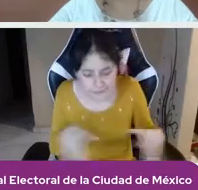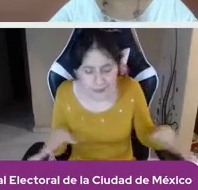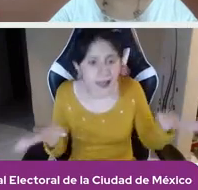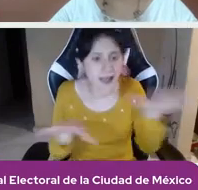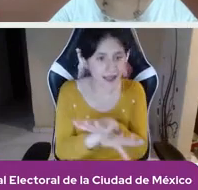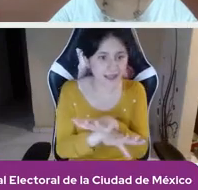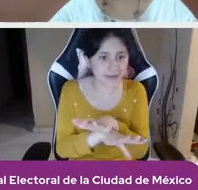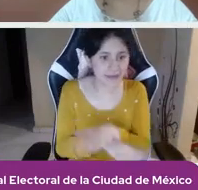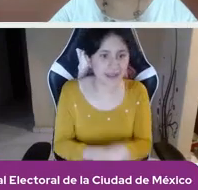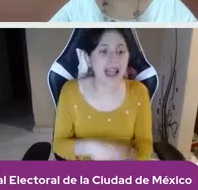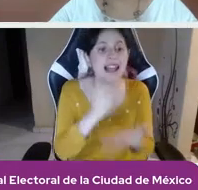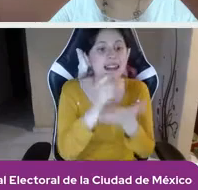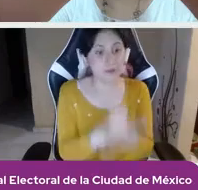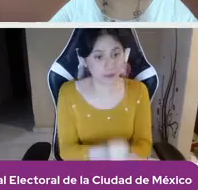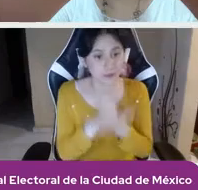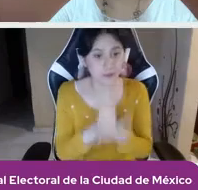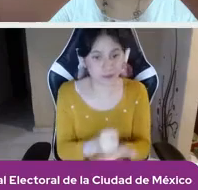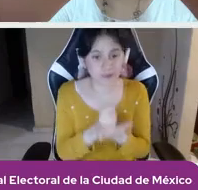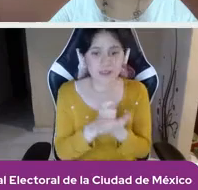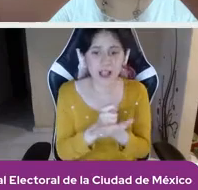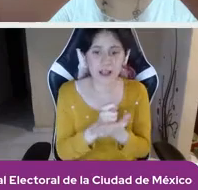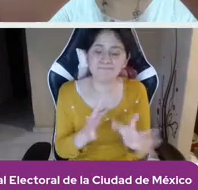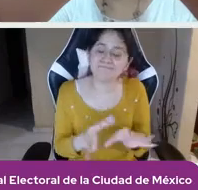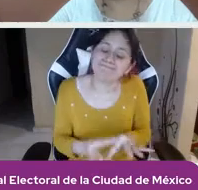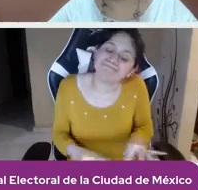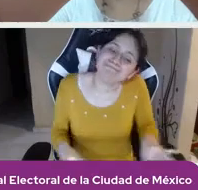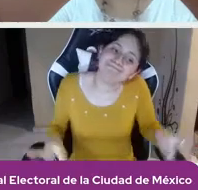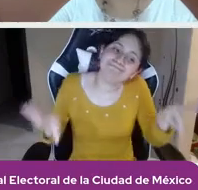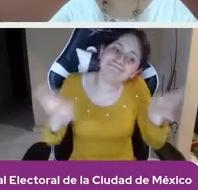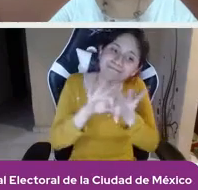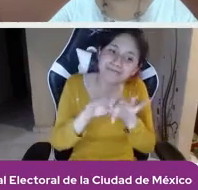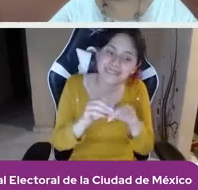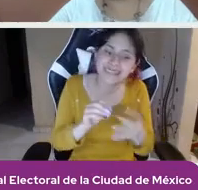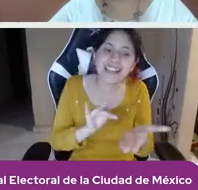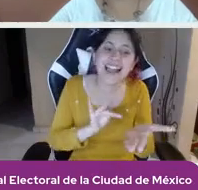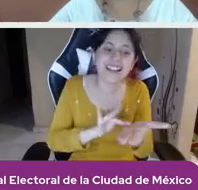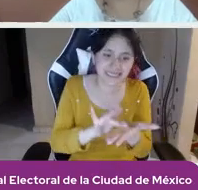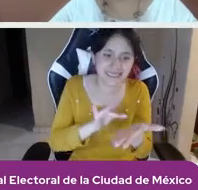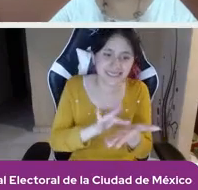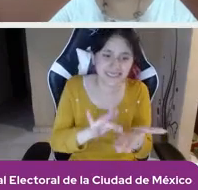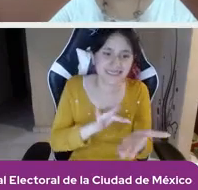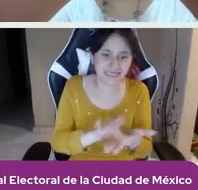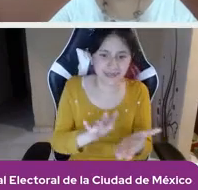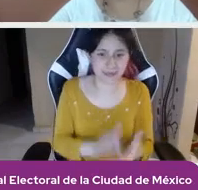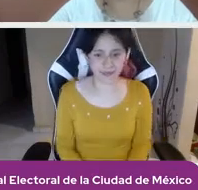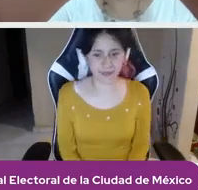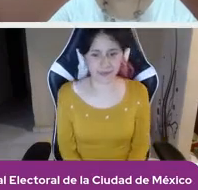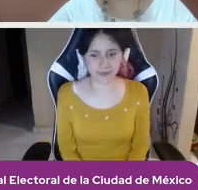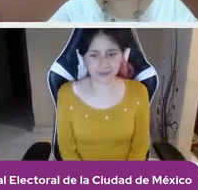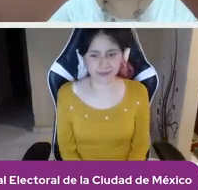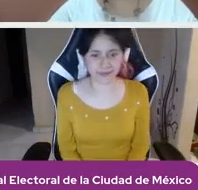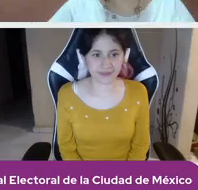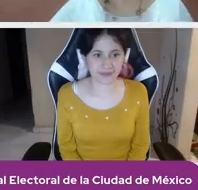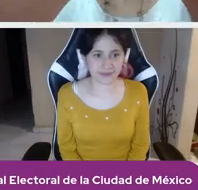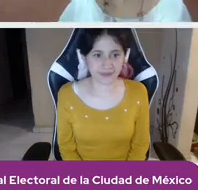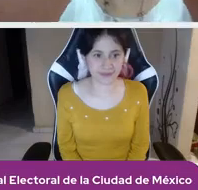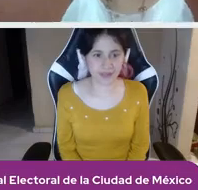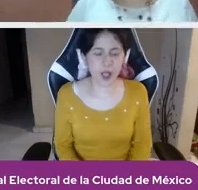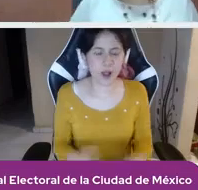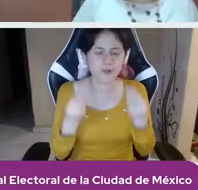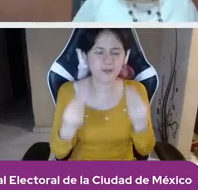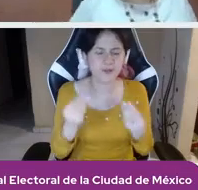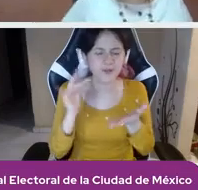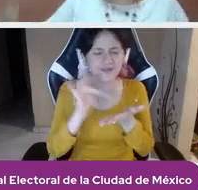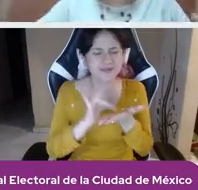la terapia es de sumo apoyo para seguir adelante y salir adelante, ¿no?